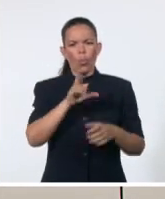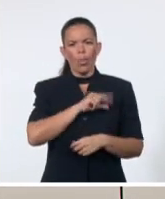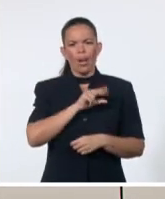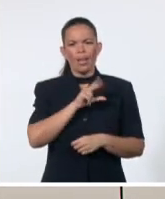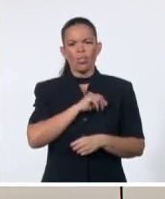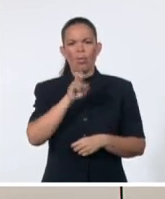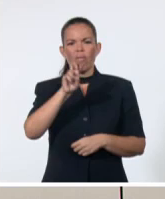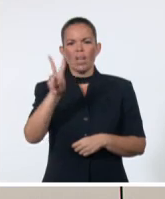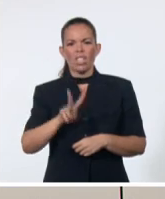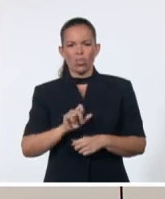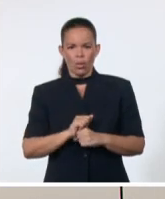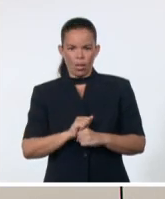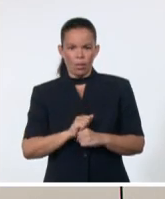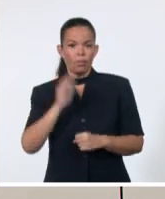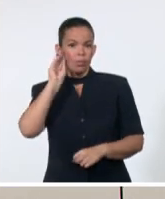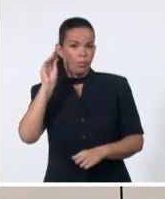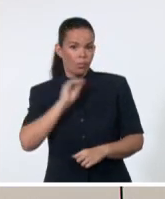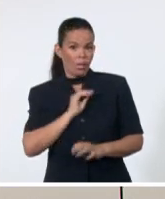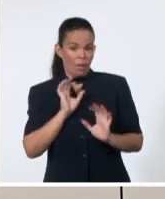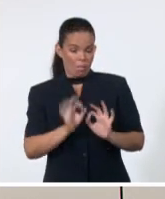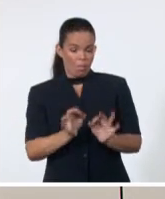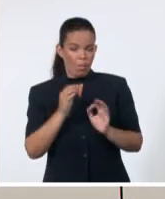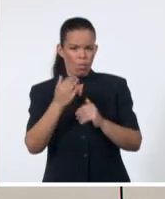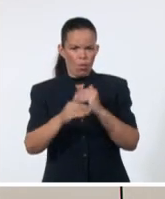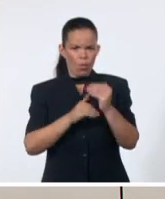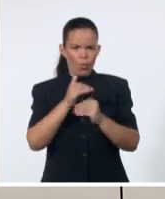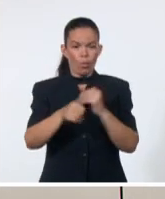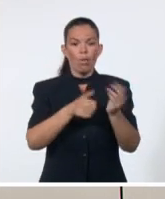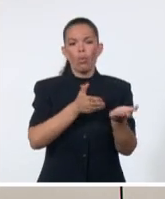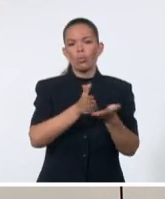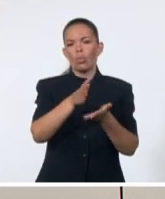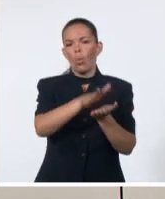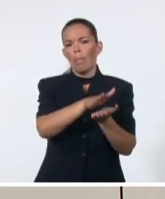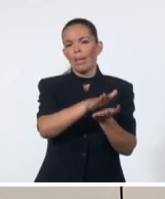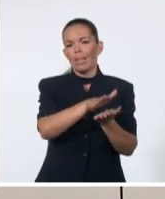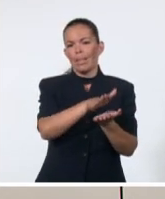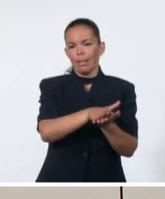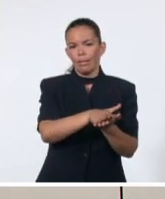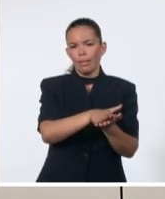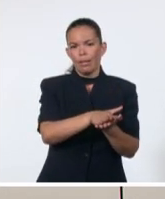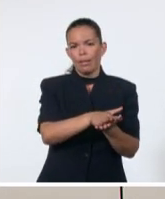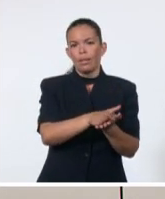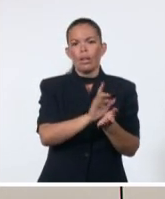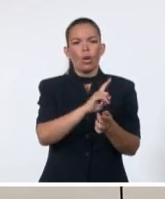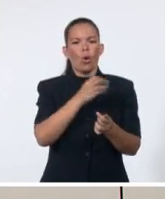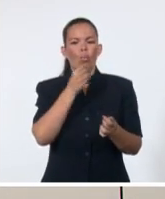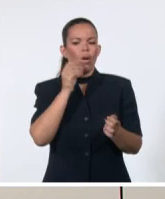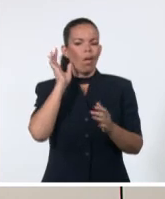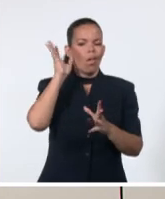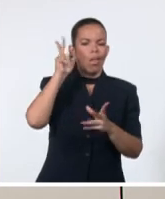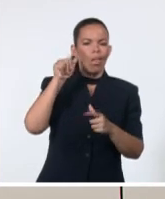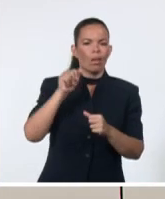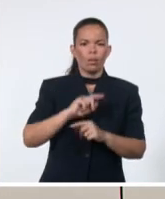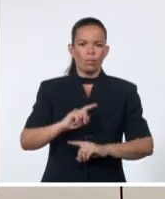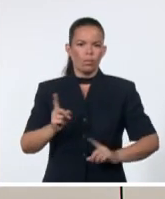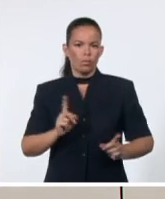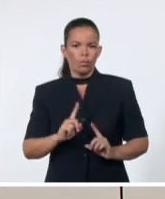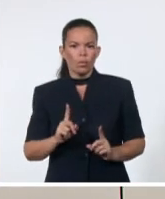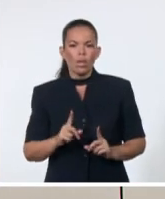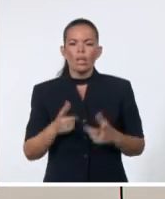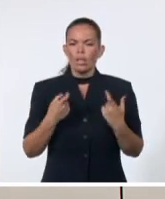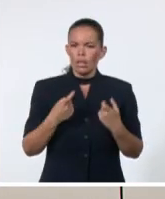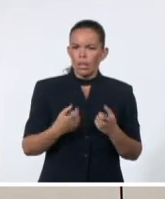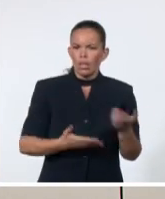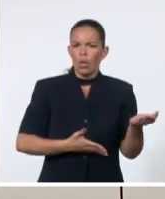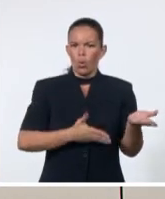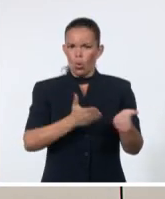precisamente ese tema del ex diplomático que está pendiente no creo que sea despreciable para que avancen los intercambios y se lleguen